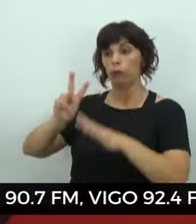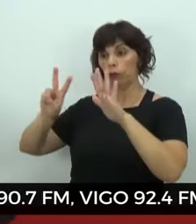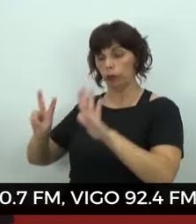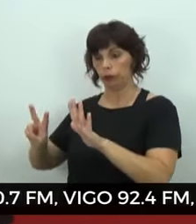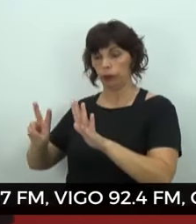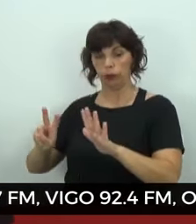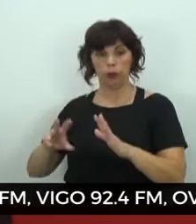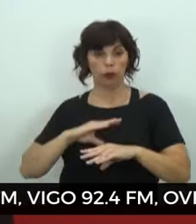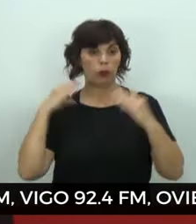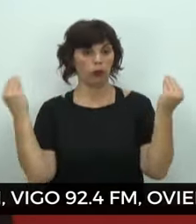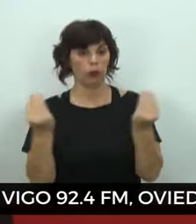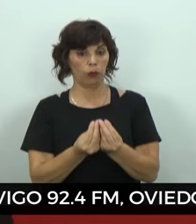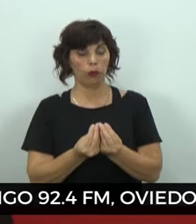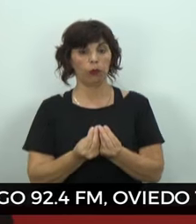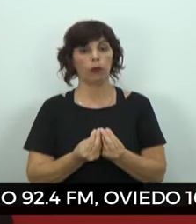66 libros.